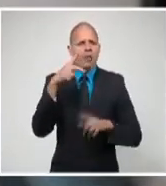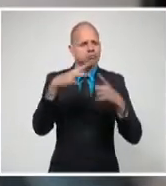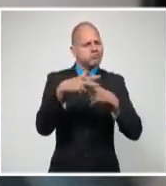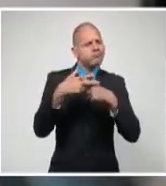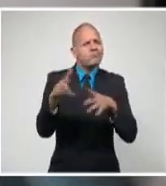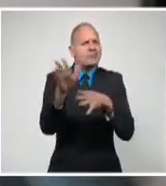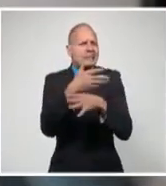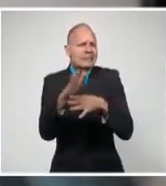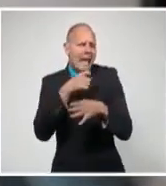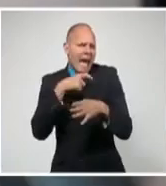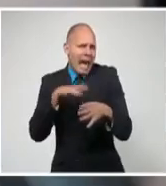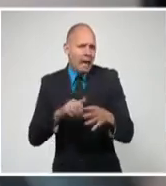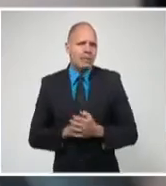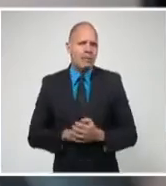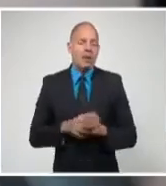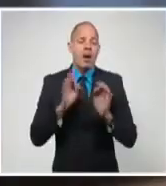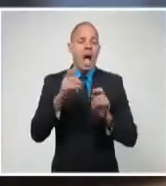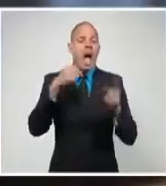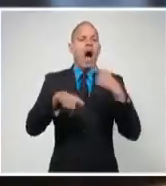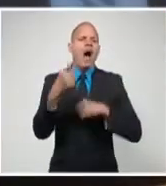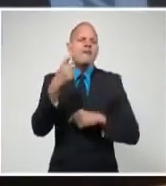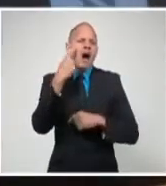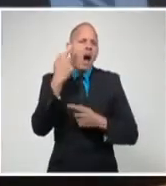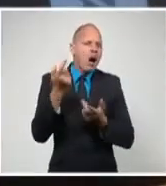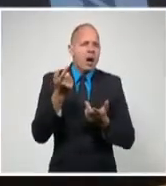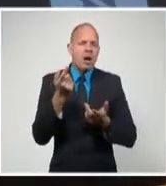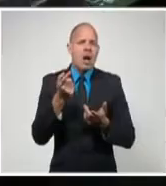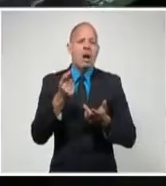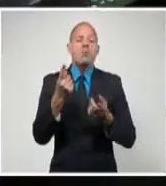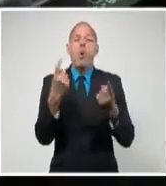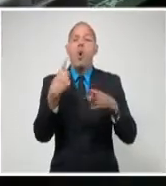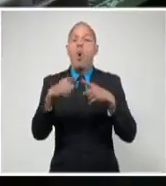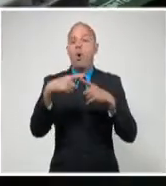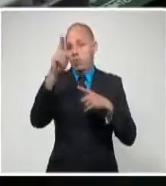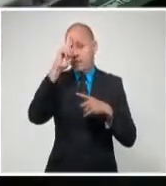vitales, como es el caso de los dispositivos médicos.